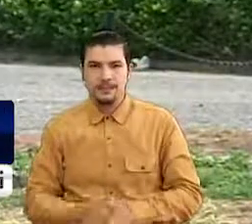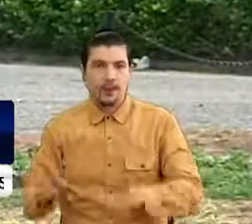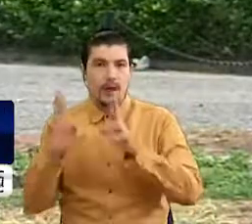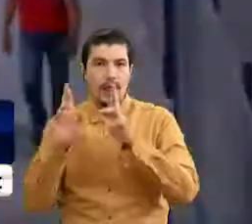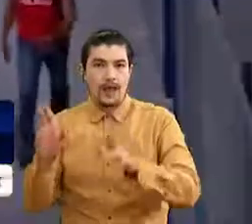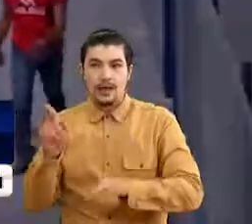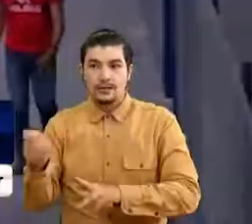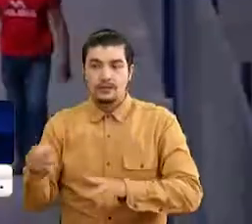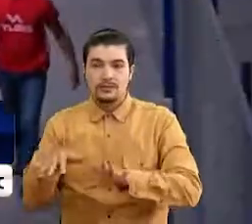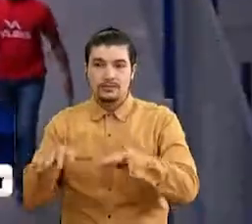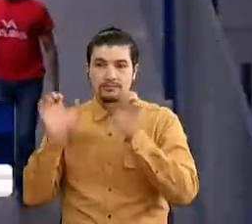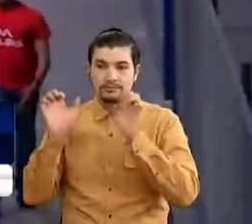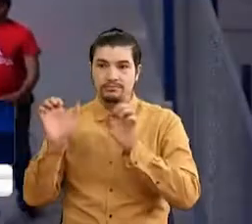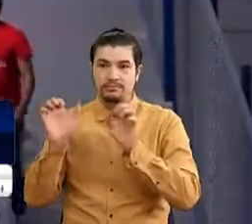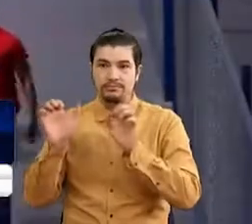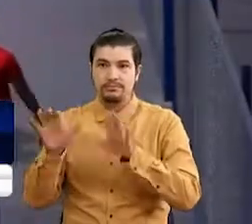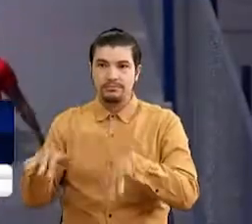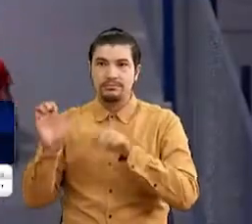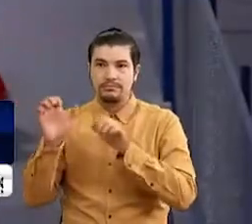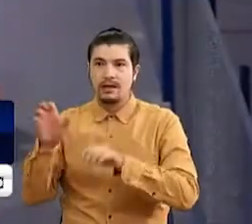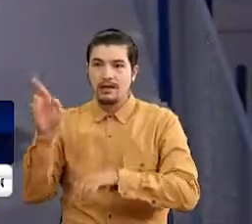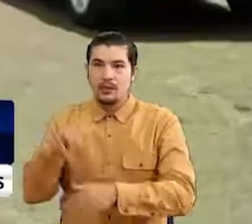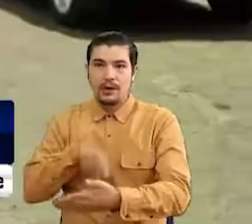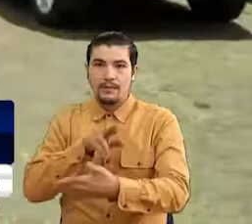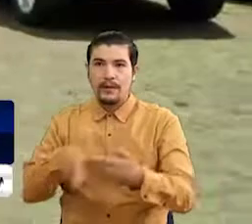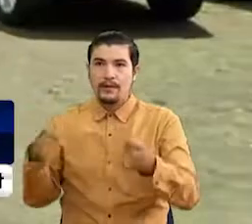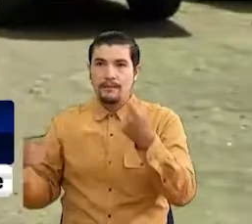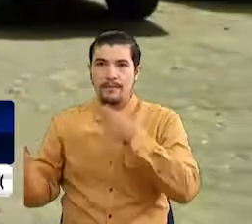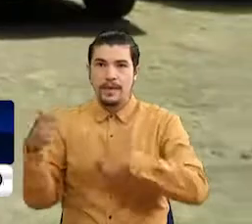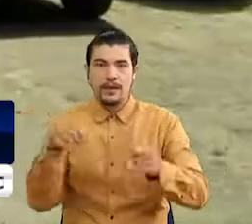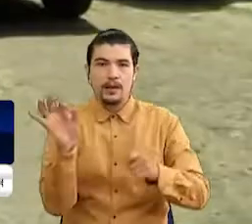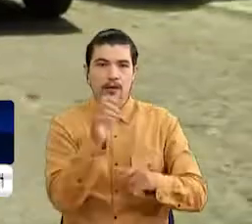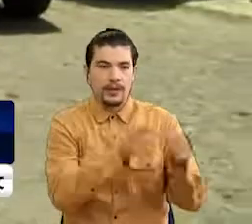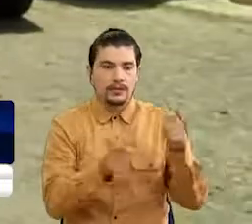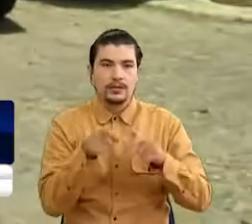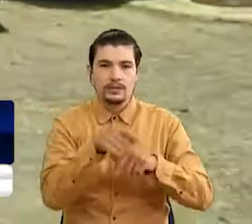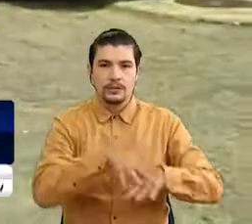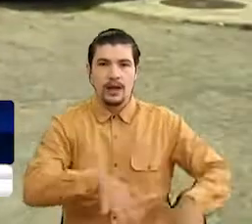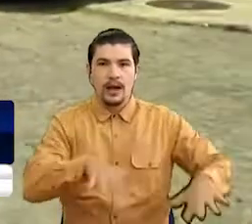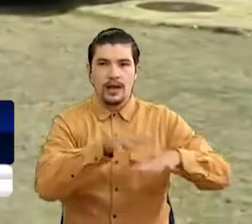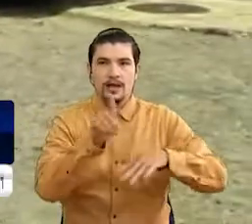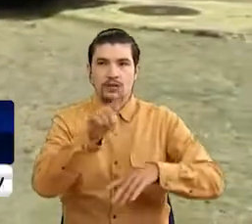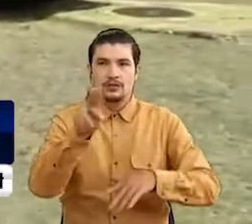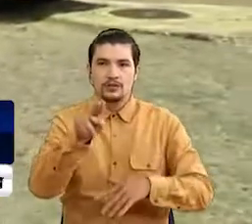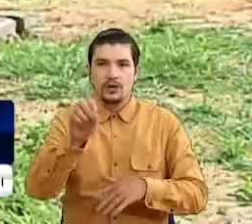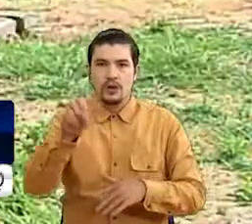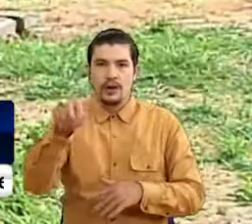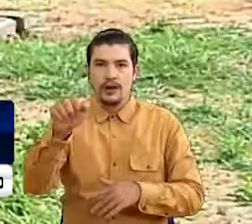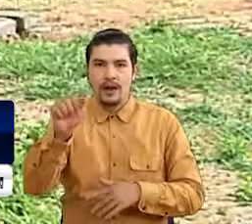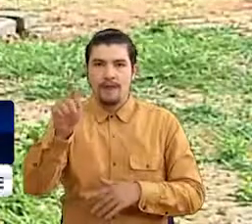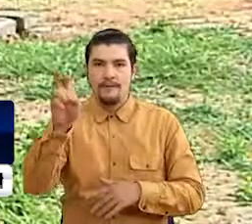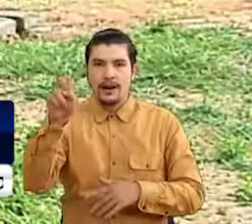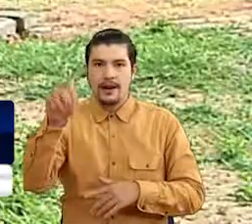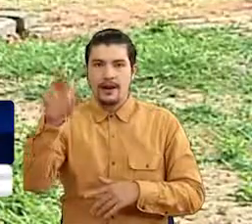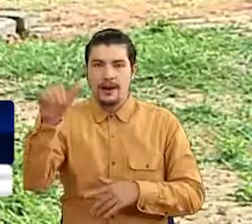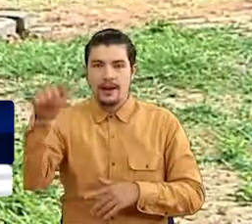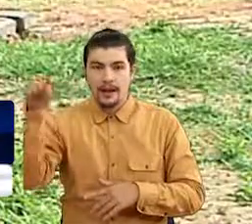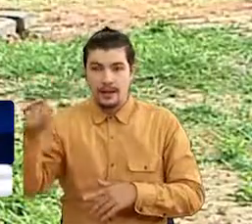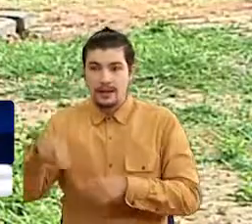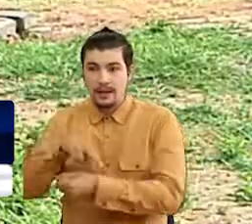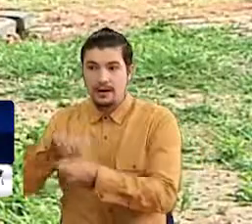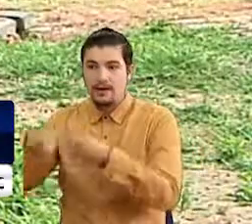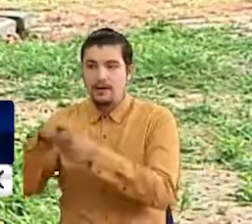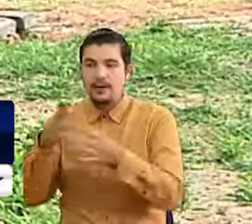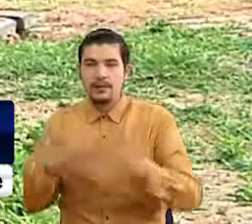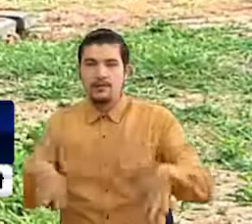levantada la restricción que impide la venta de terrenos y bodegas a los usuarios de la zona franca. En esta región del país es importante una